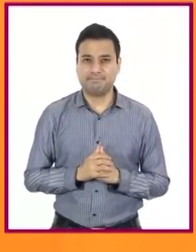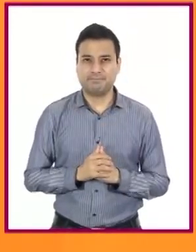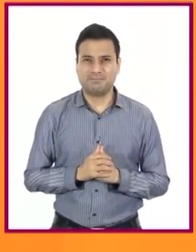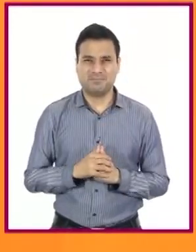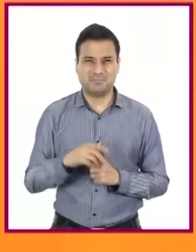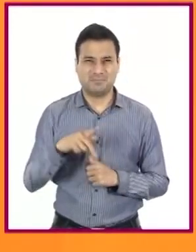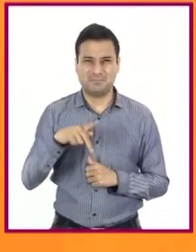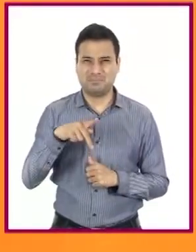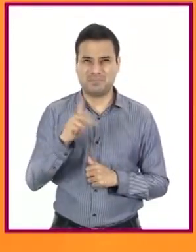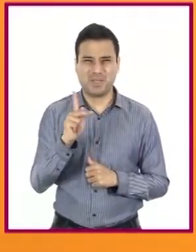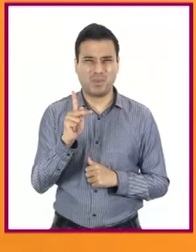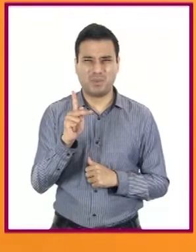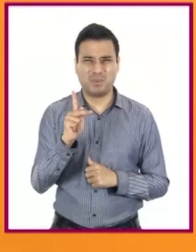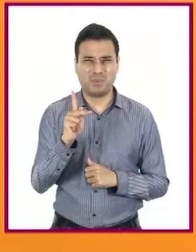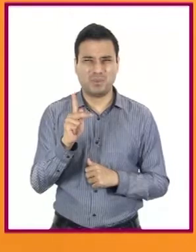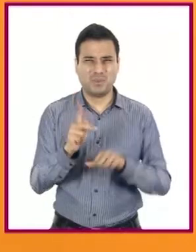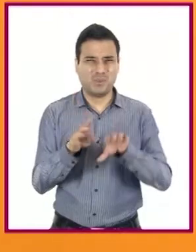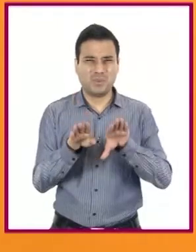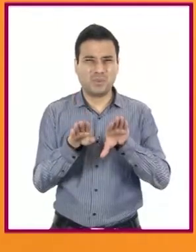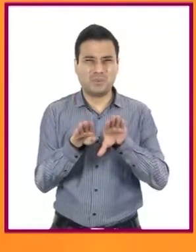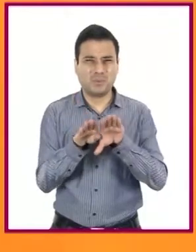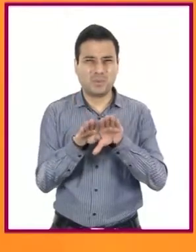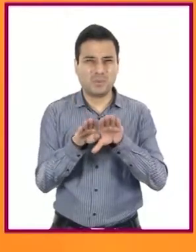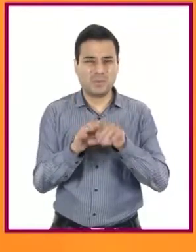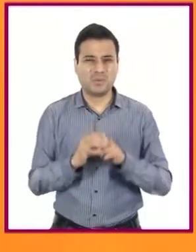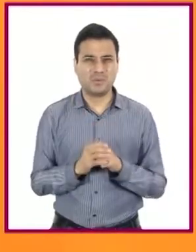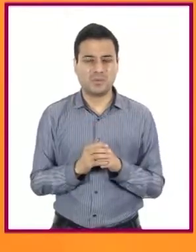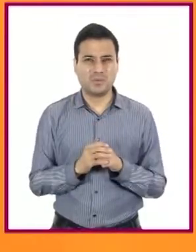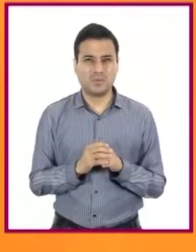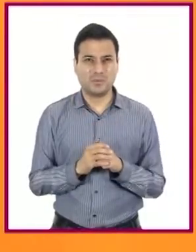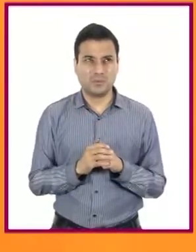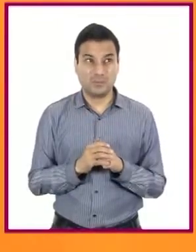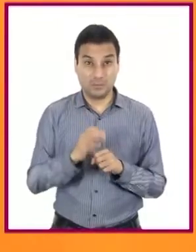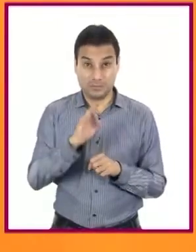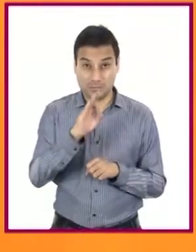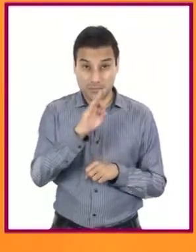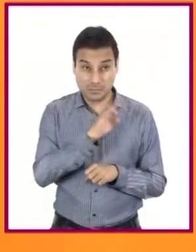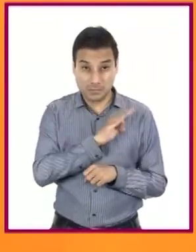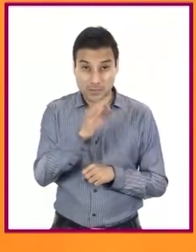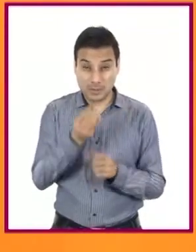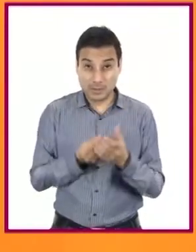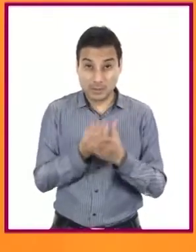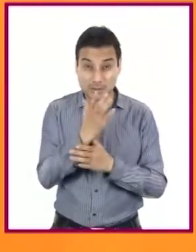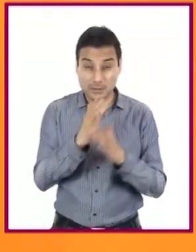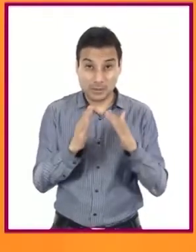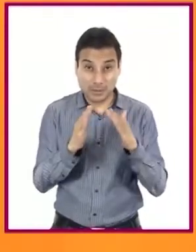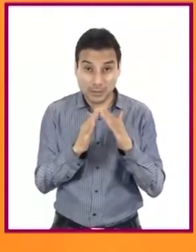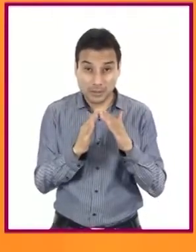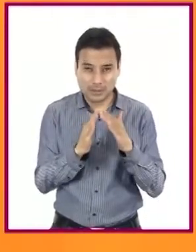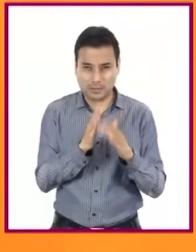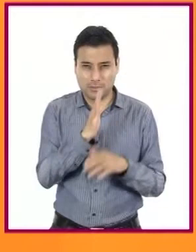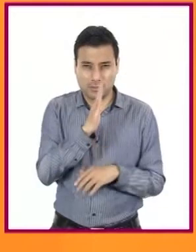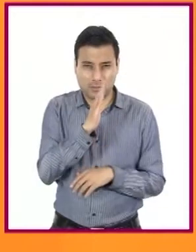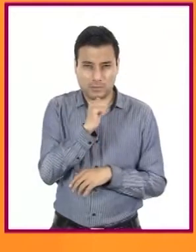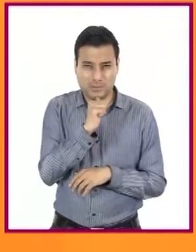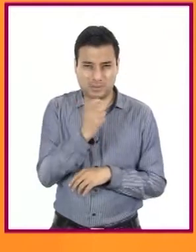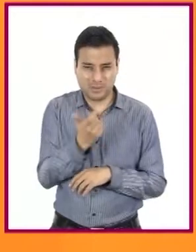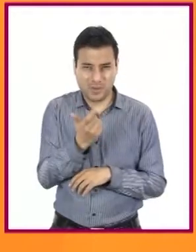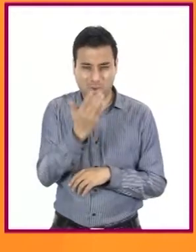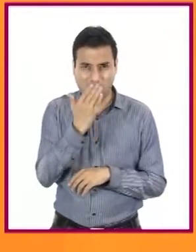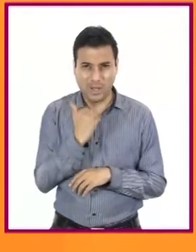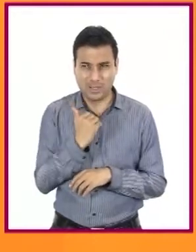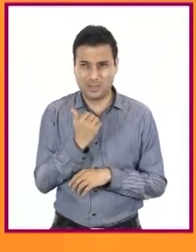Pero, ¿cómo? Si no podemos salir, no tengo dinero y